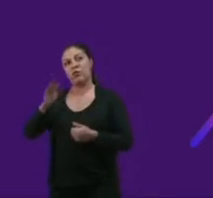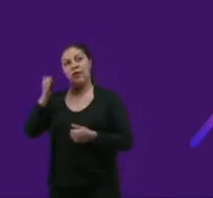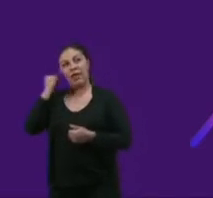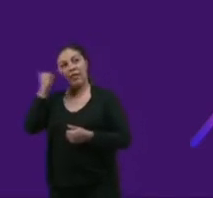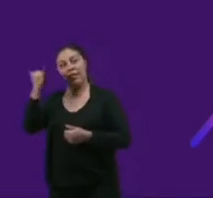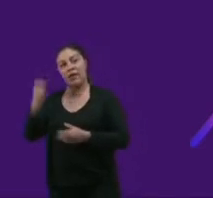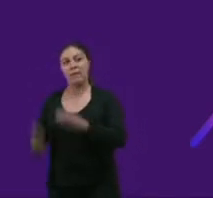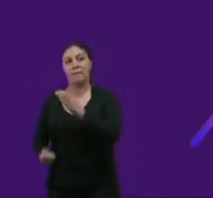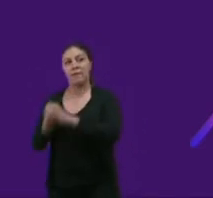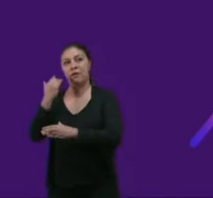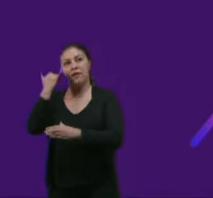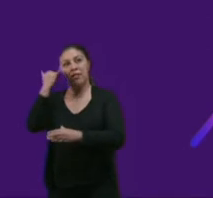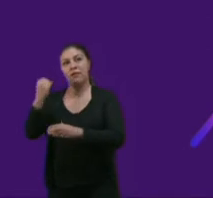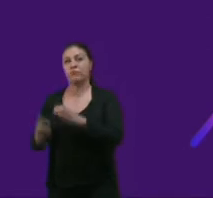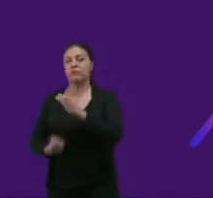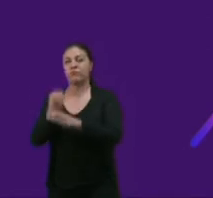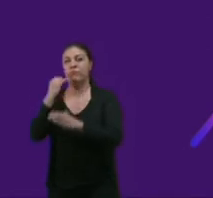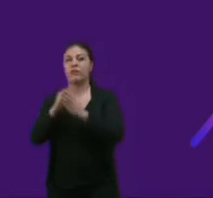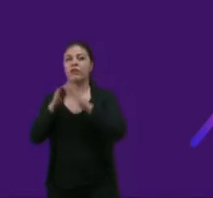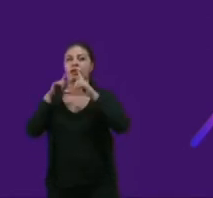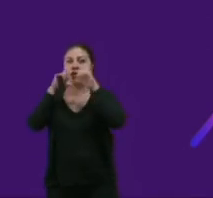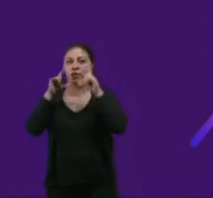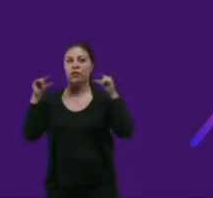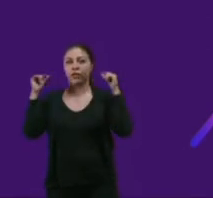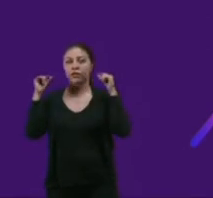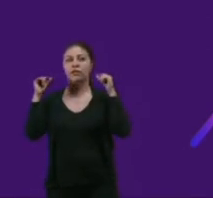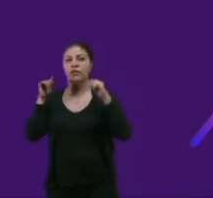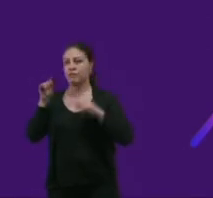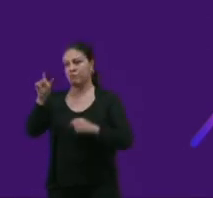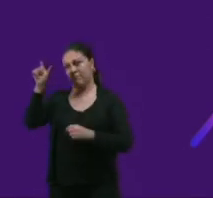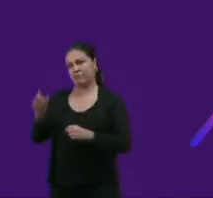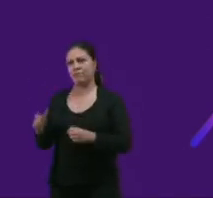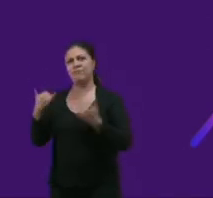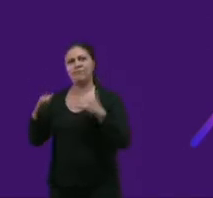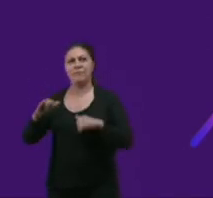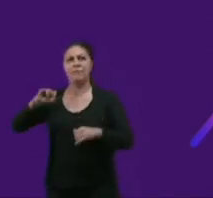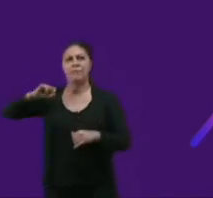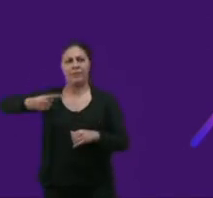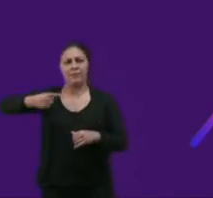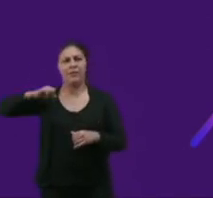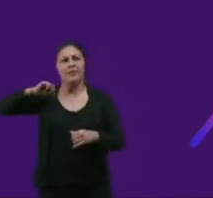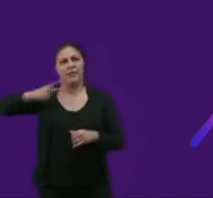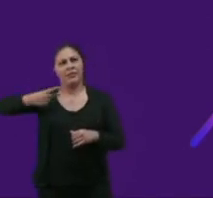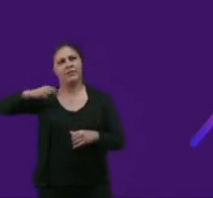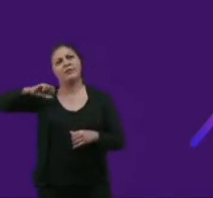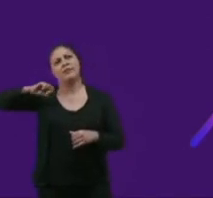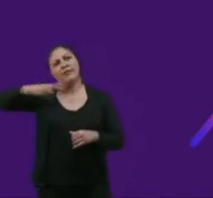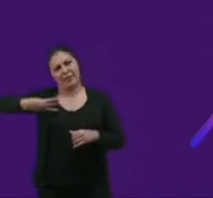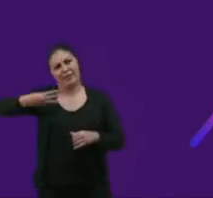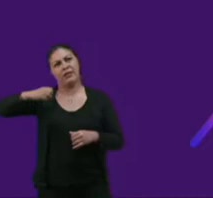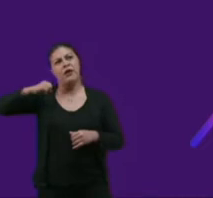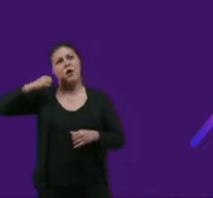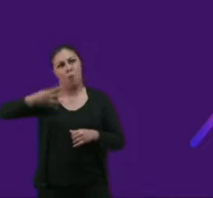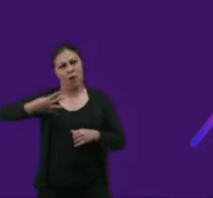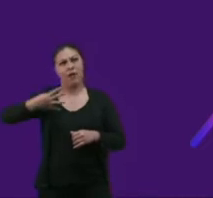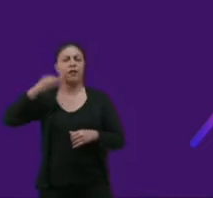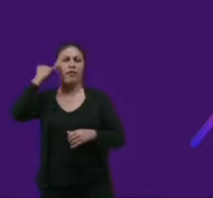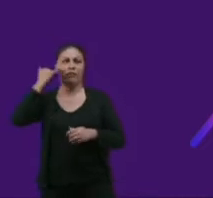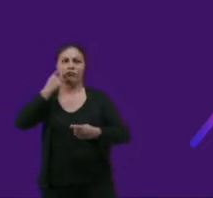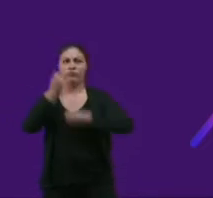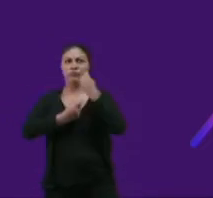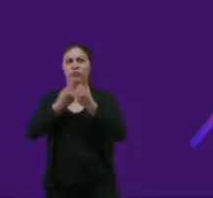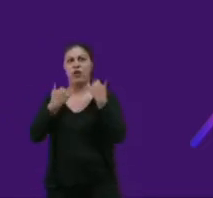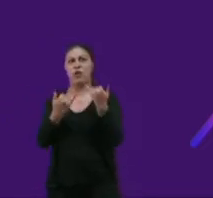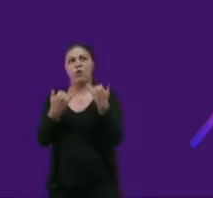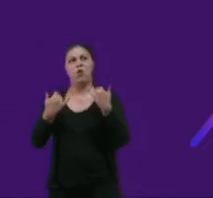cofundador de rap y yo creo que este ya es su tercer o cuarto emprendimiento y seguramente hoy el de más tamaño